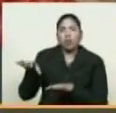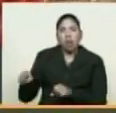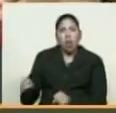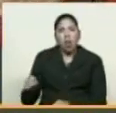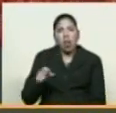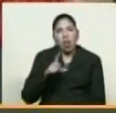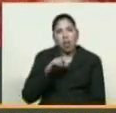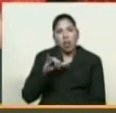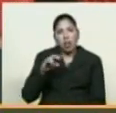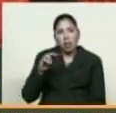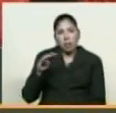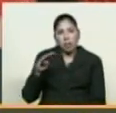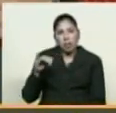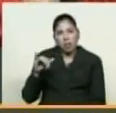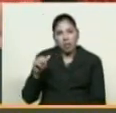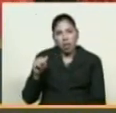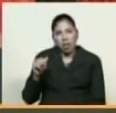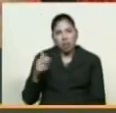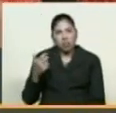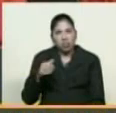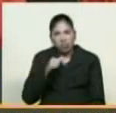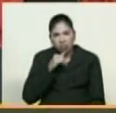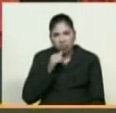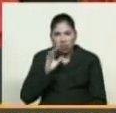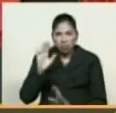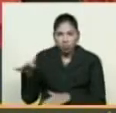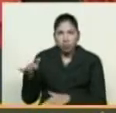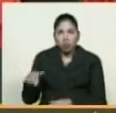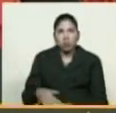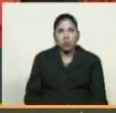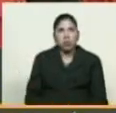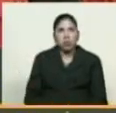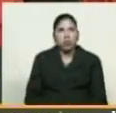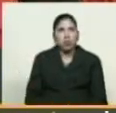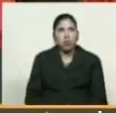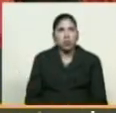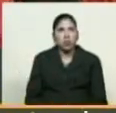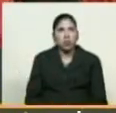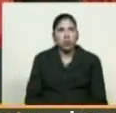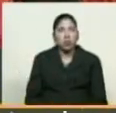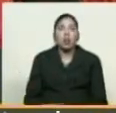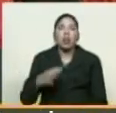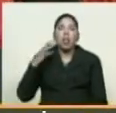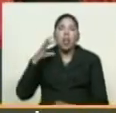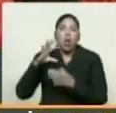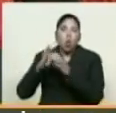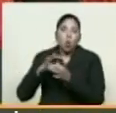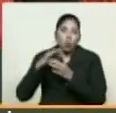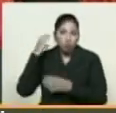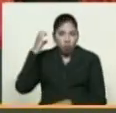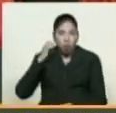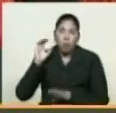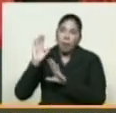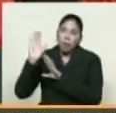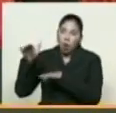¿Quiénes apoyaron la invasión a Irak, los ataques a Libia, Siria? ¿Quiénes la apoyaron? La Unión Europea.